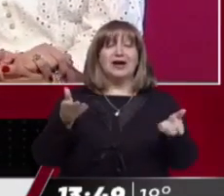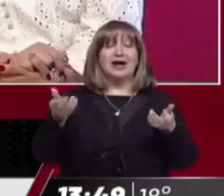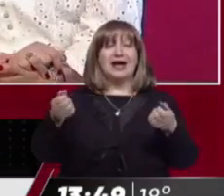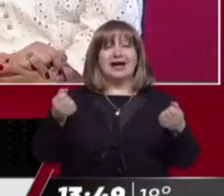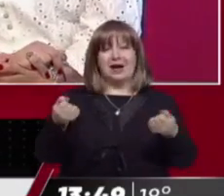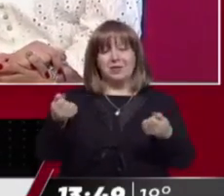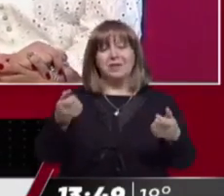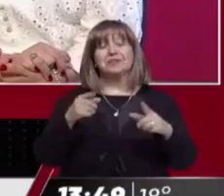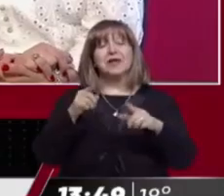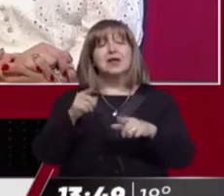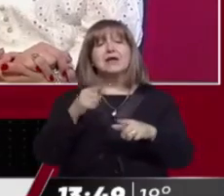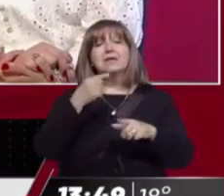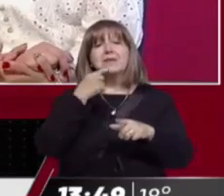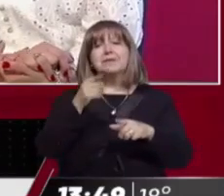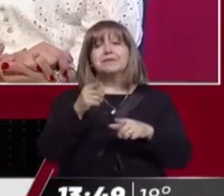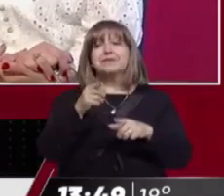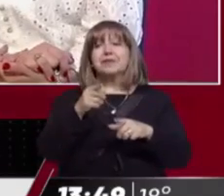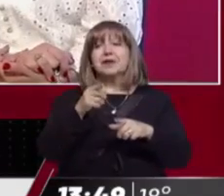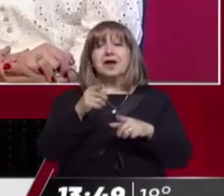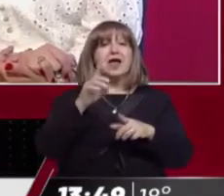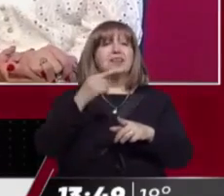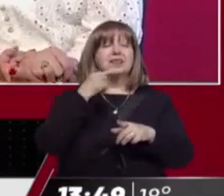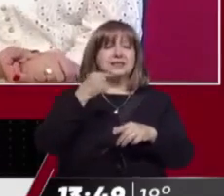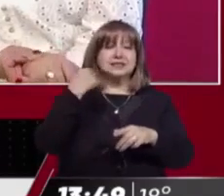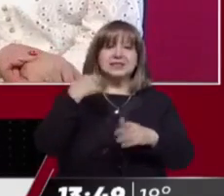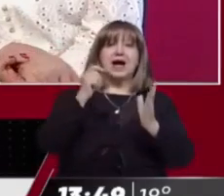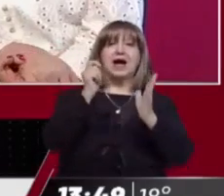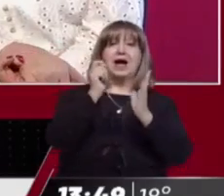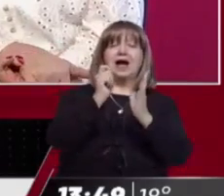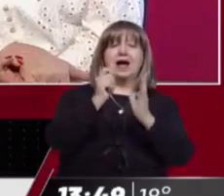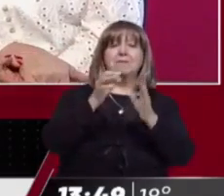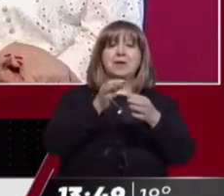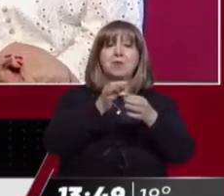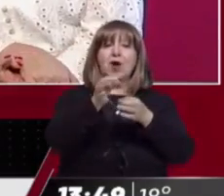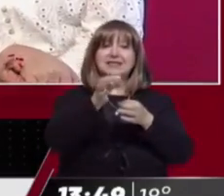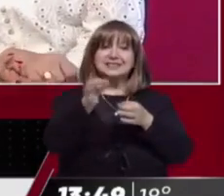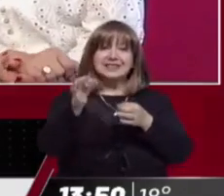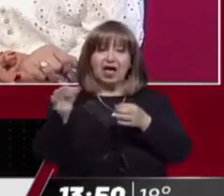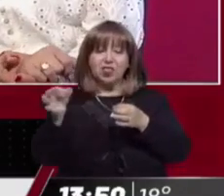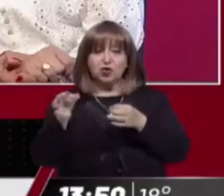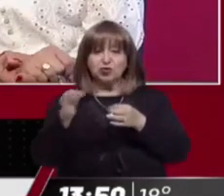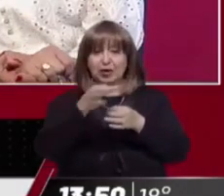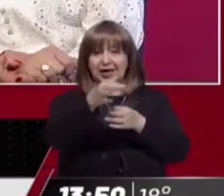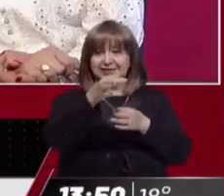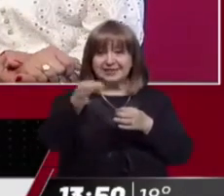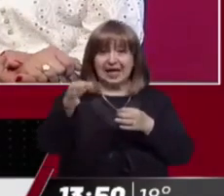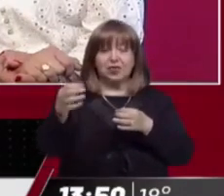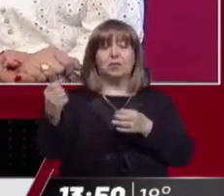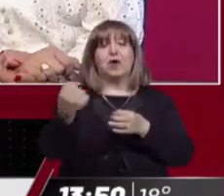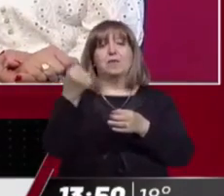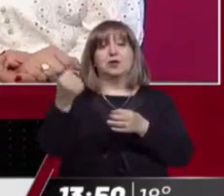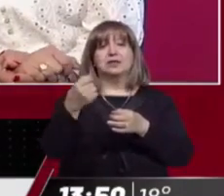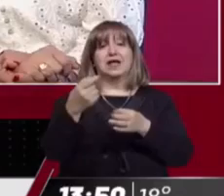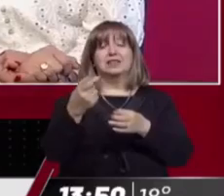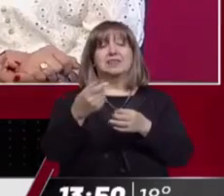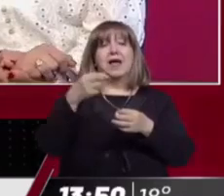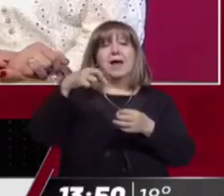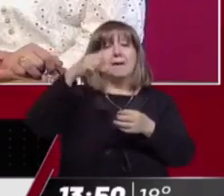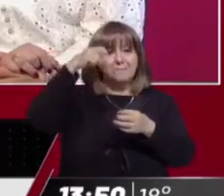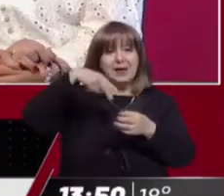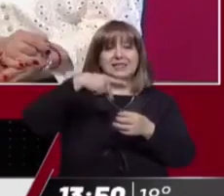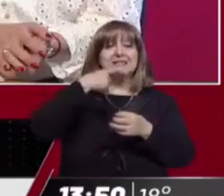Pero sí pueden pasar cosas porque en las encuestas en los estados claves donde se decide la elección, ¿no? Siempre lo decimos,